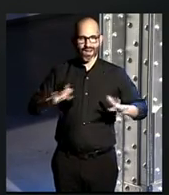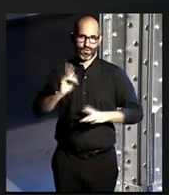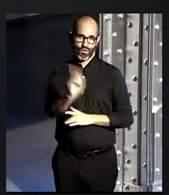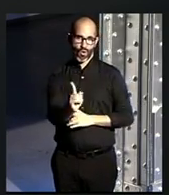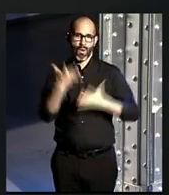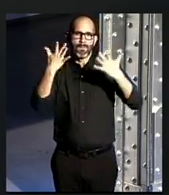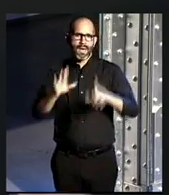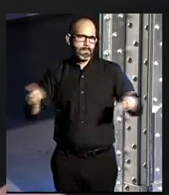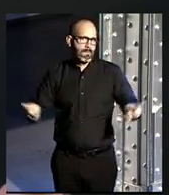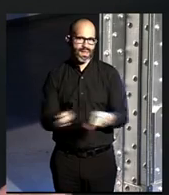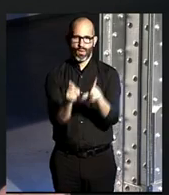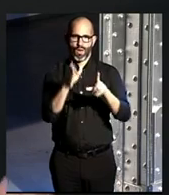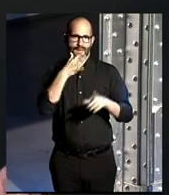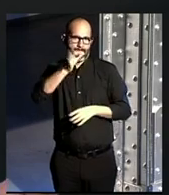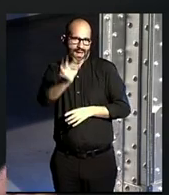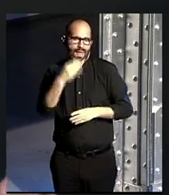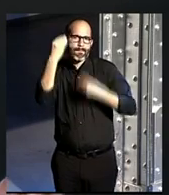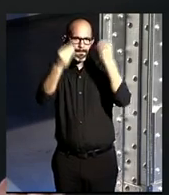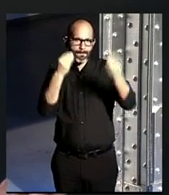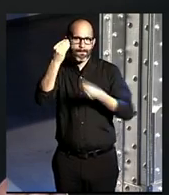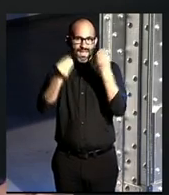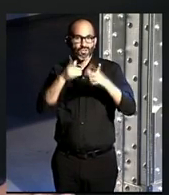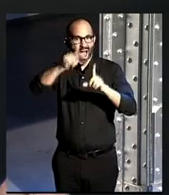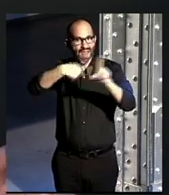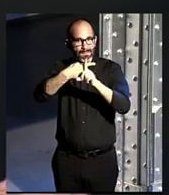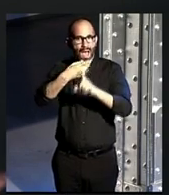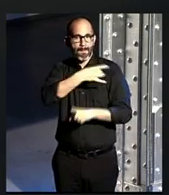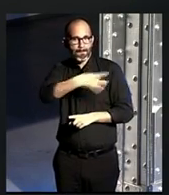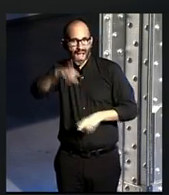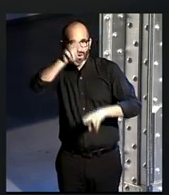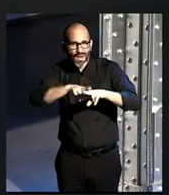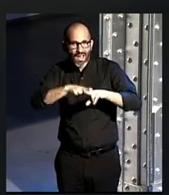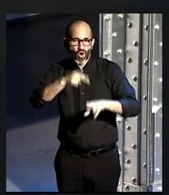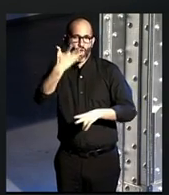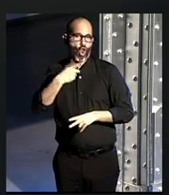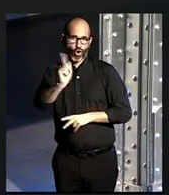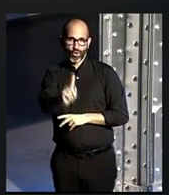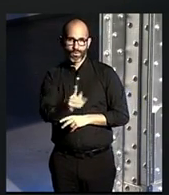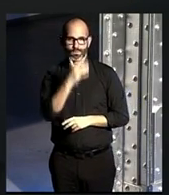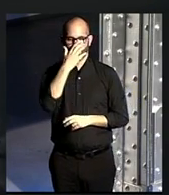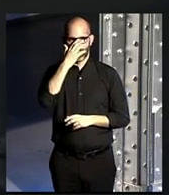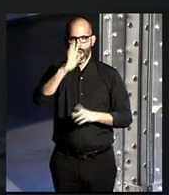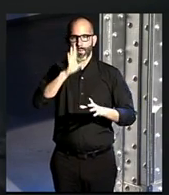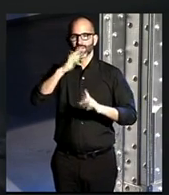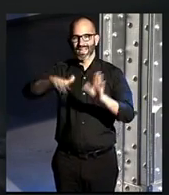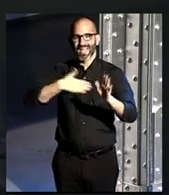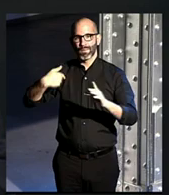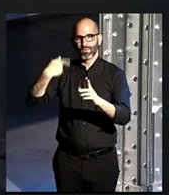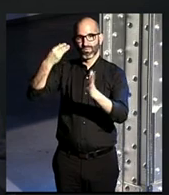es el que me gusta. Y además, blanco y negro, no de color, ¿no? Quisimos incluirla en la exposición, pero nos